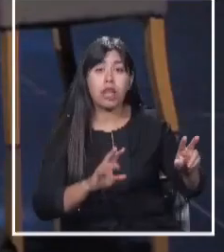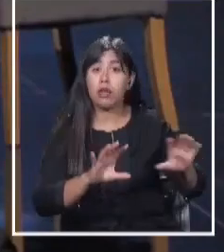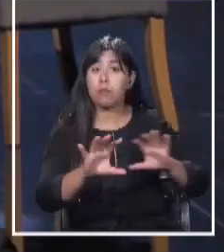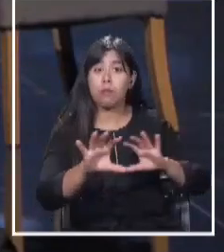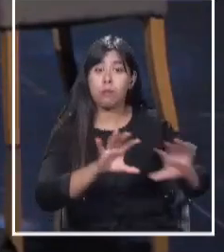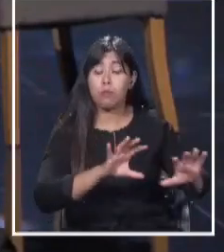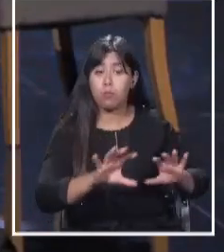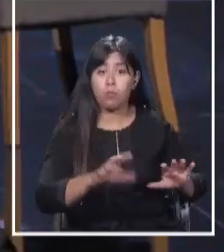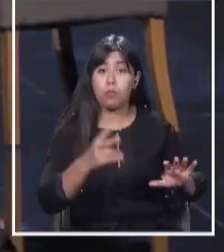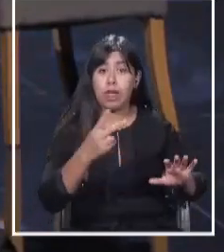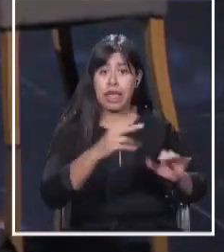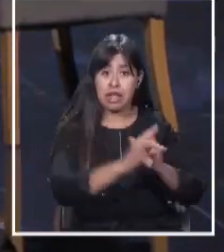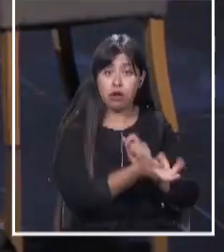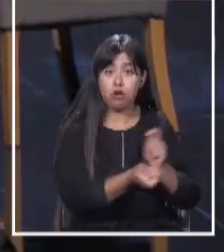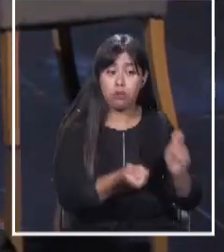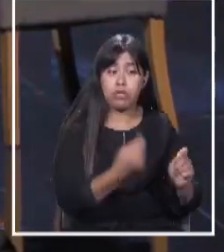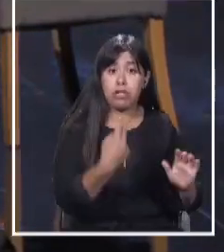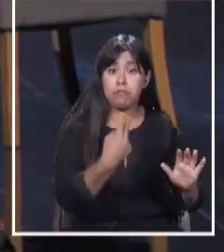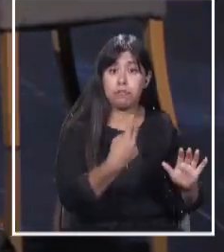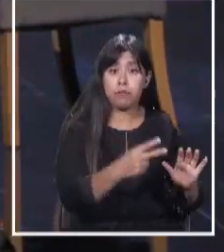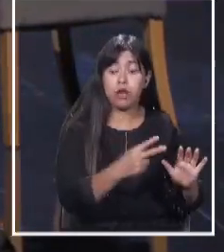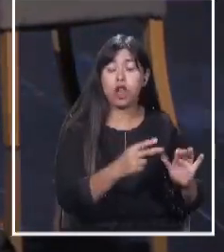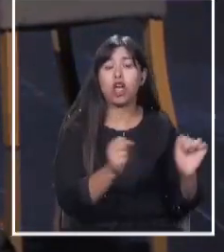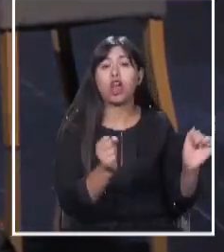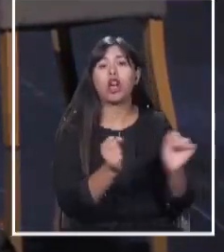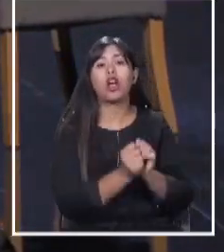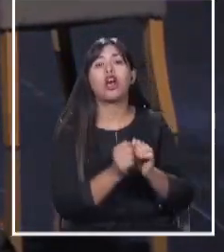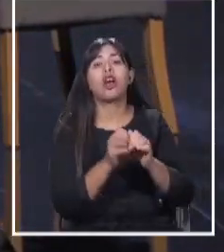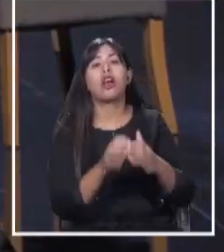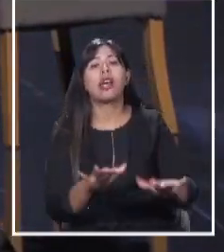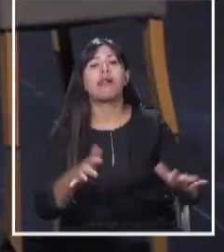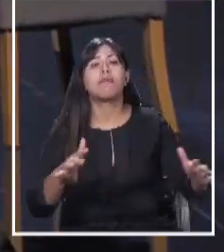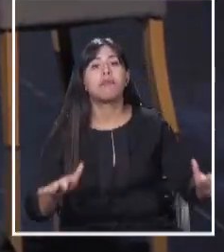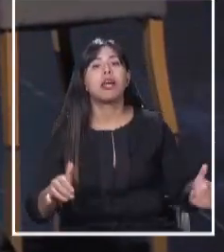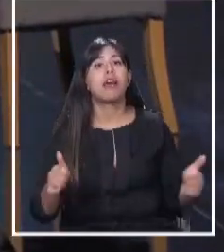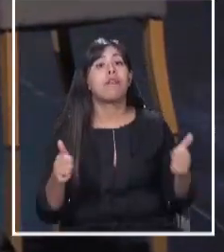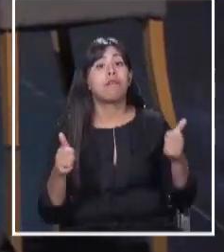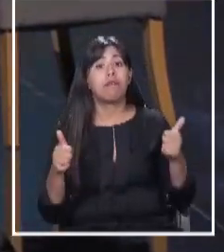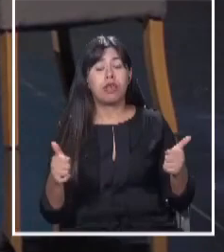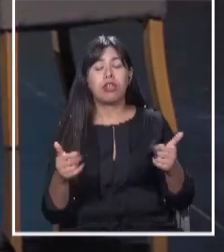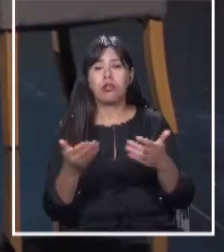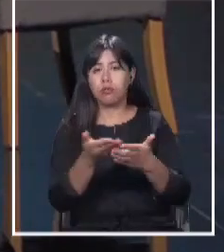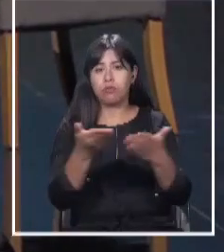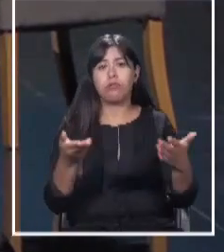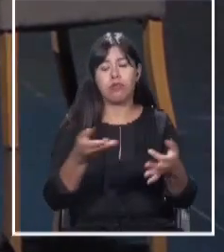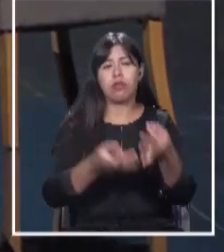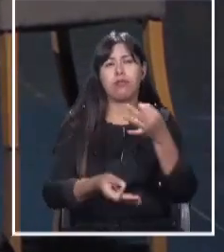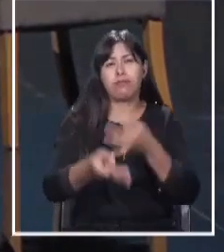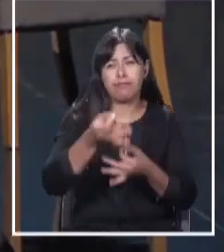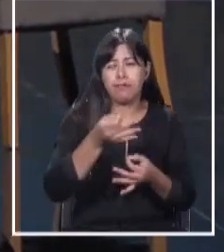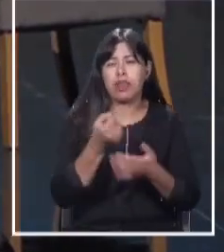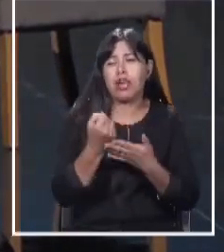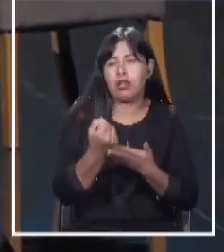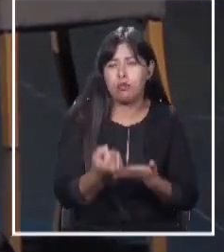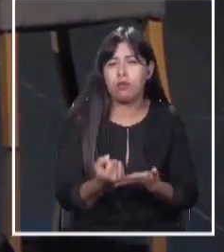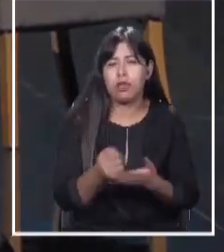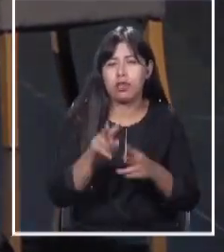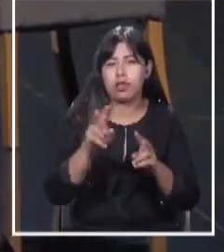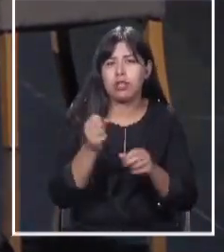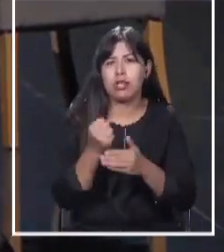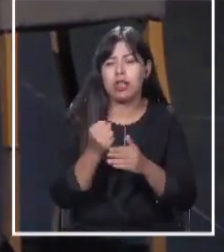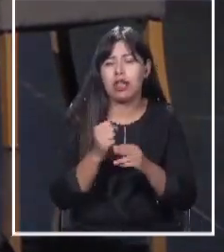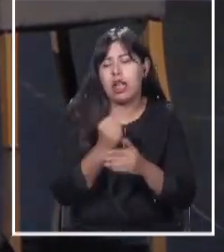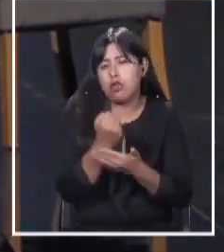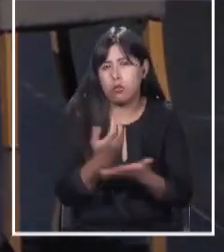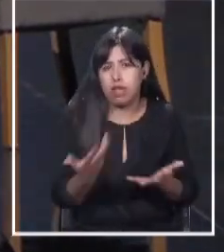economía con un mar en equilibrio? Ustedes justamente están tratando de ayudar en ese proceso, Sonia.